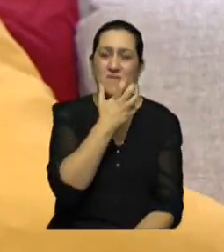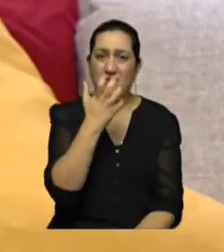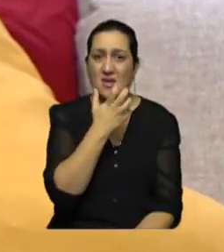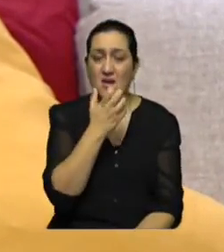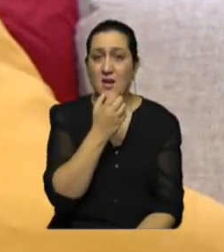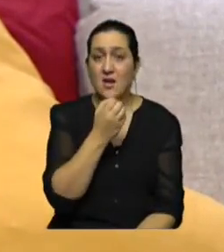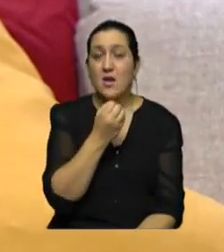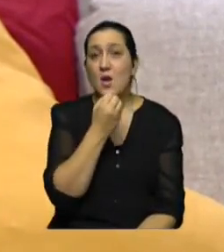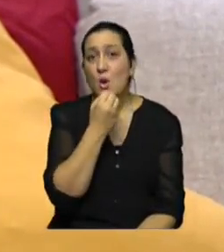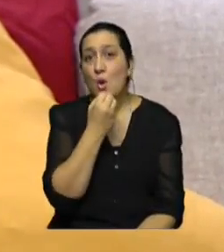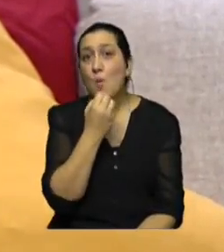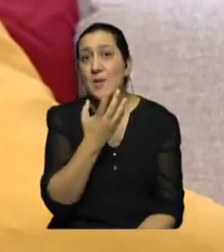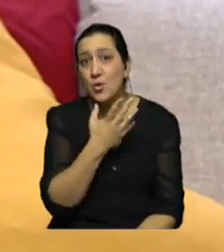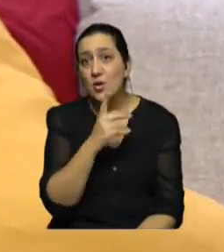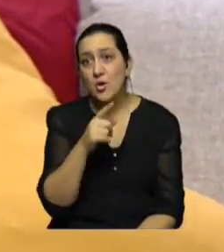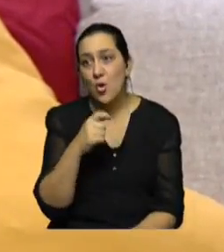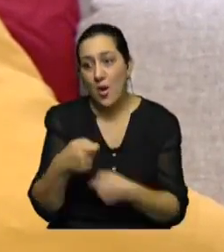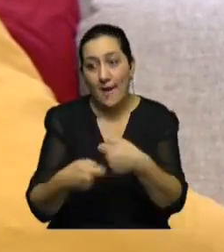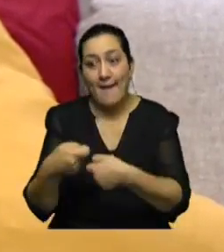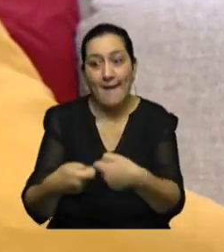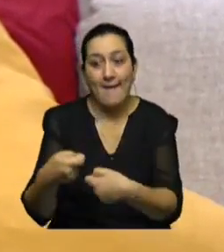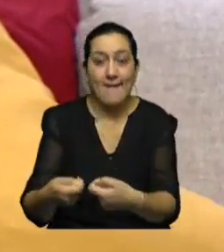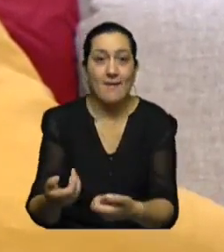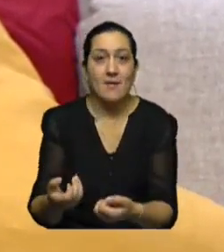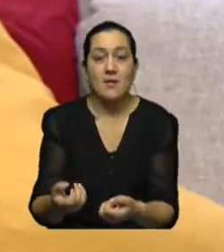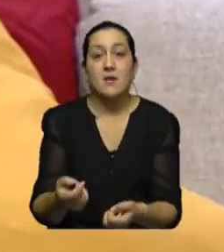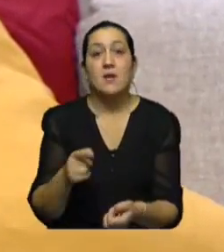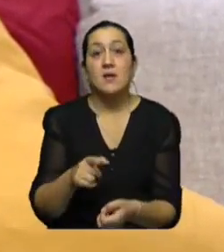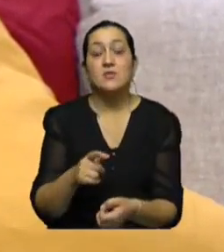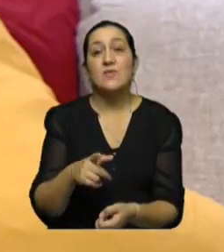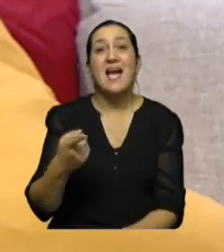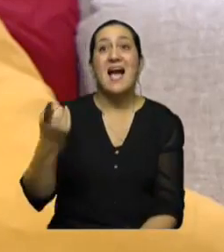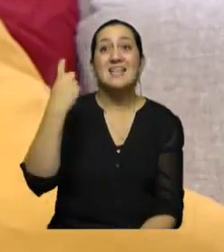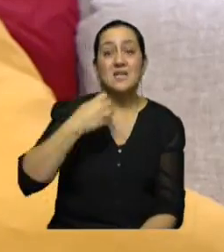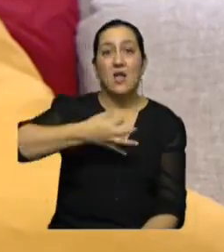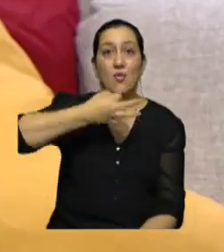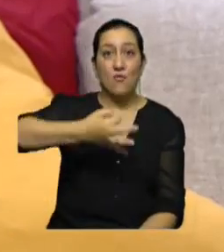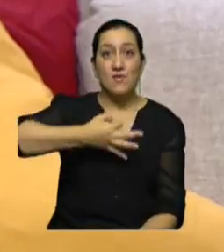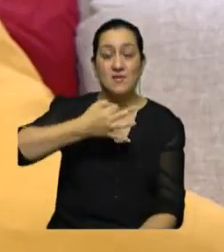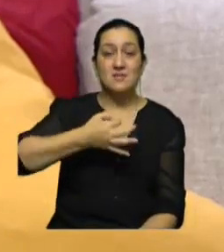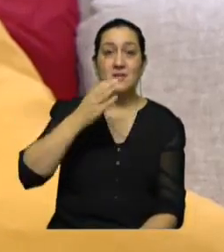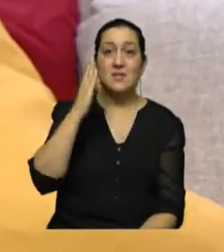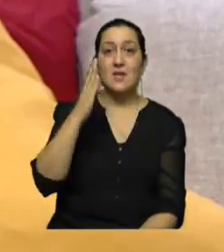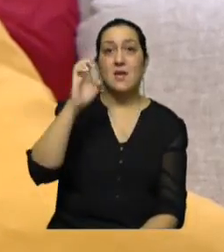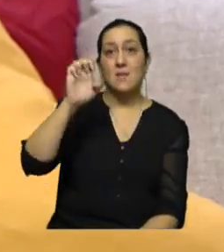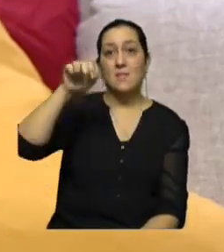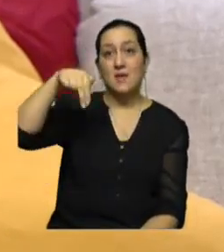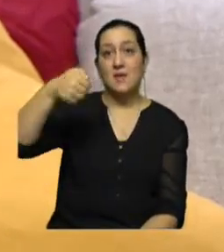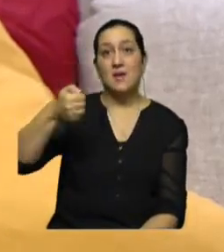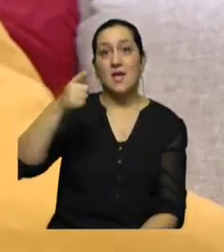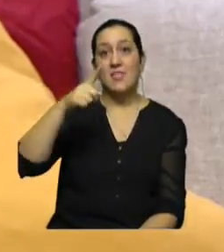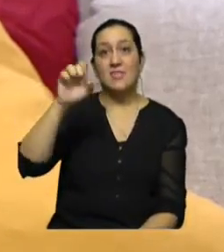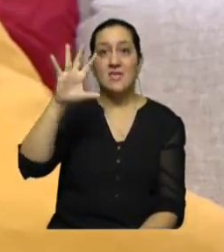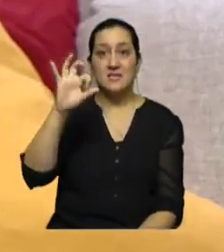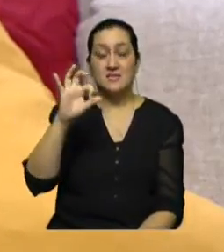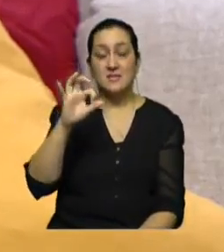es no construir otras cosas feas y duras. Y es lo que pasó un poco ayer con la conferencia de Penades, ¿no? Hay un tema que está durísimo, que es la pedofilia, que está